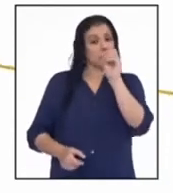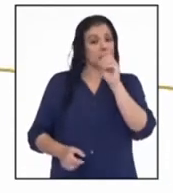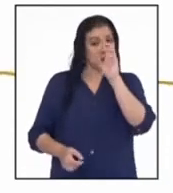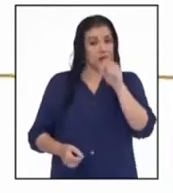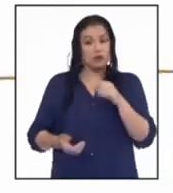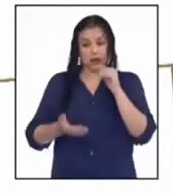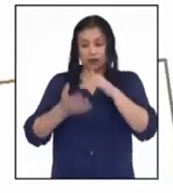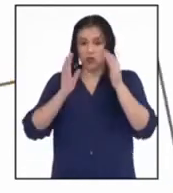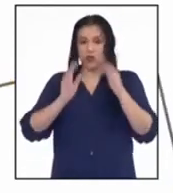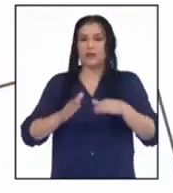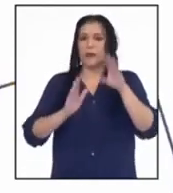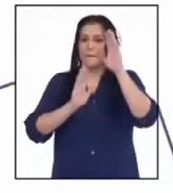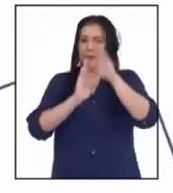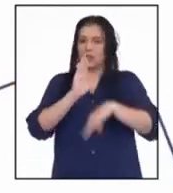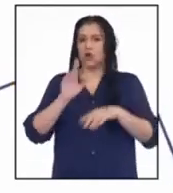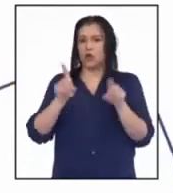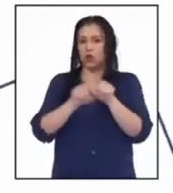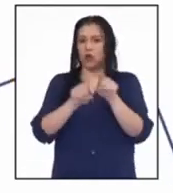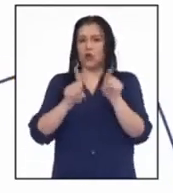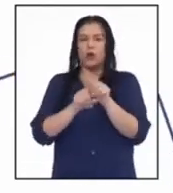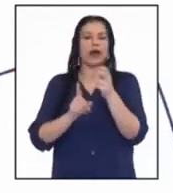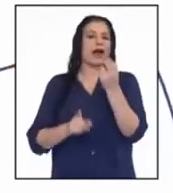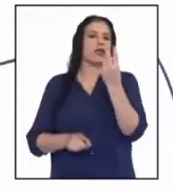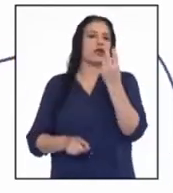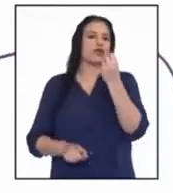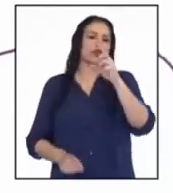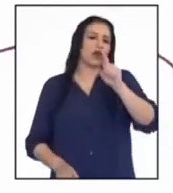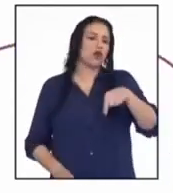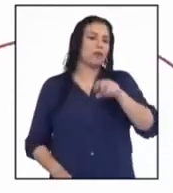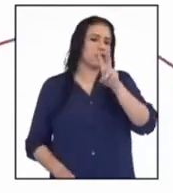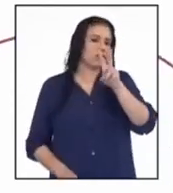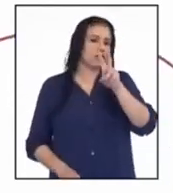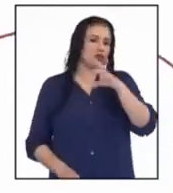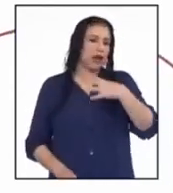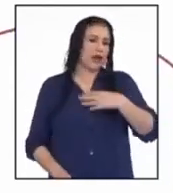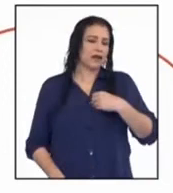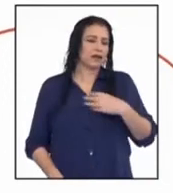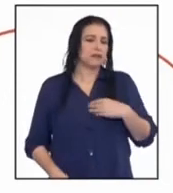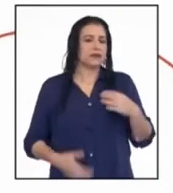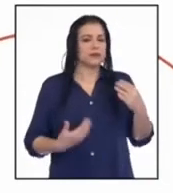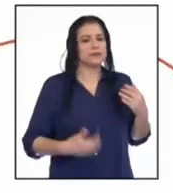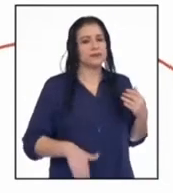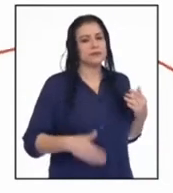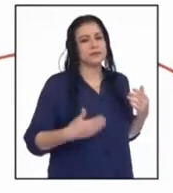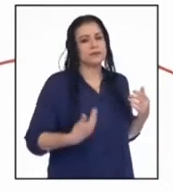de estudiantes es menor o igual a 12,2 años.